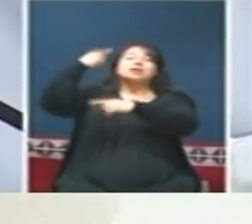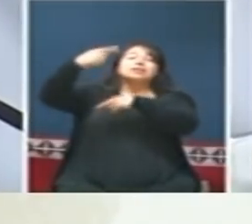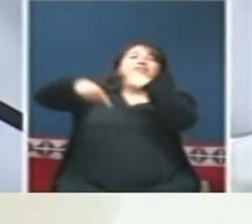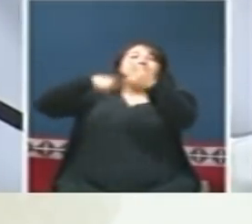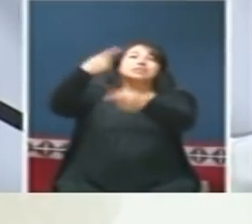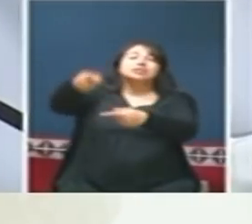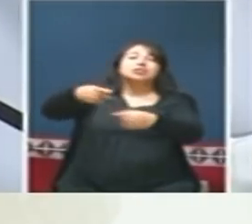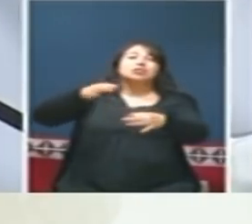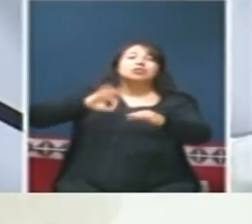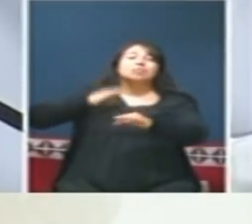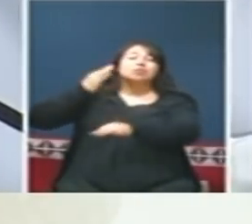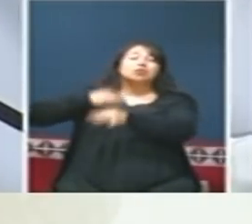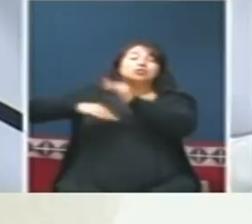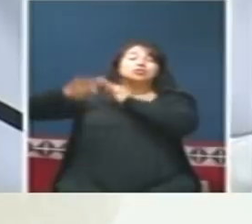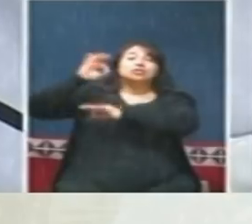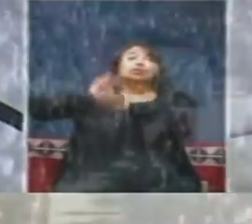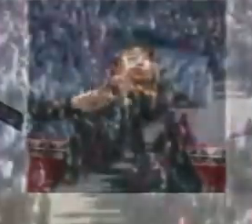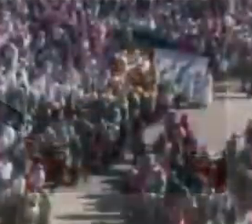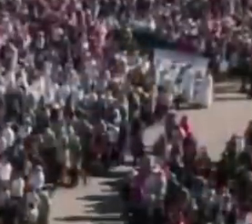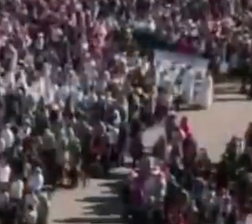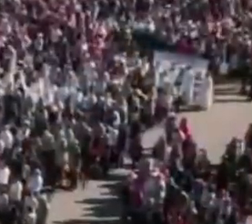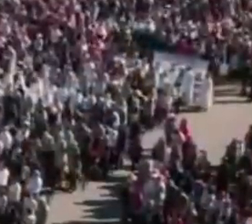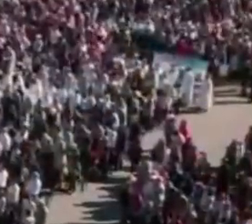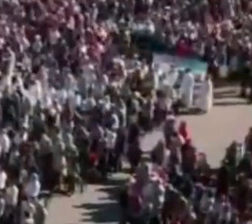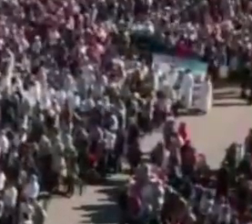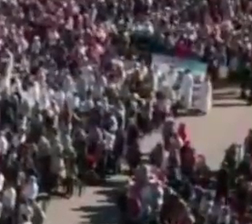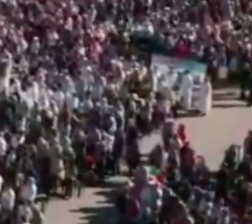por los siglos de los siglos. Amén.